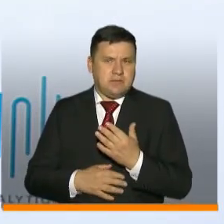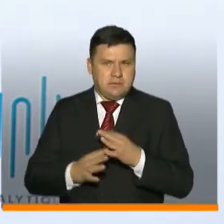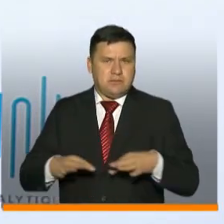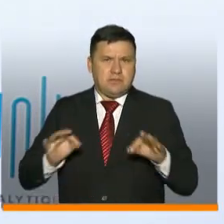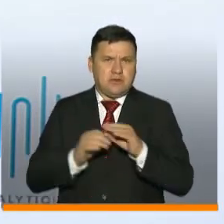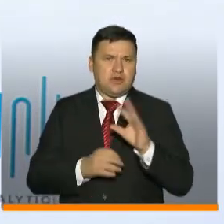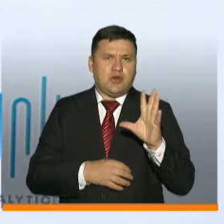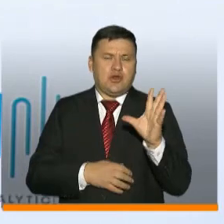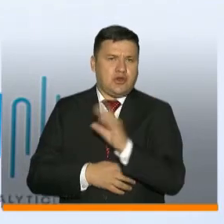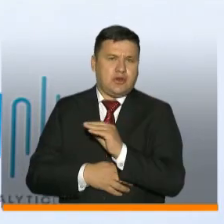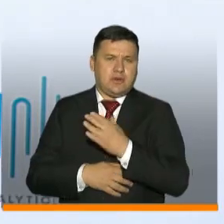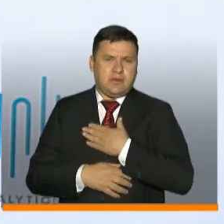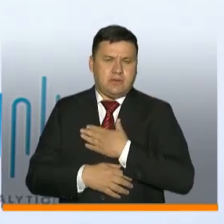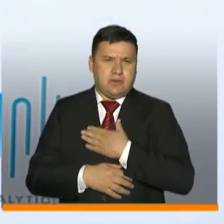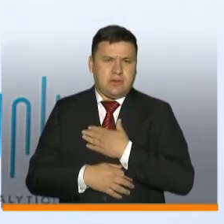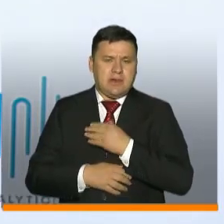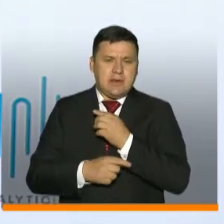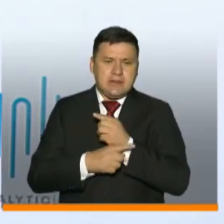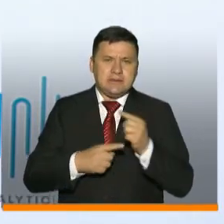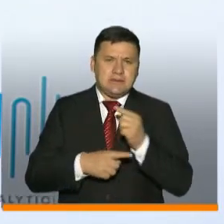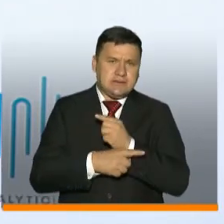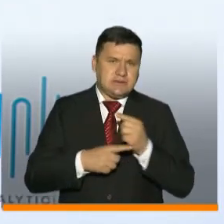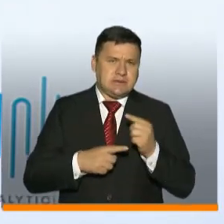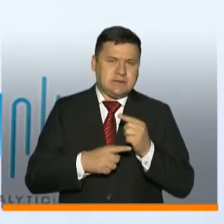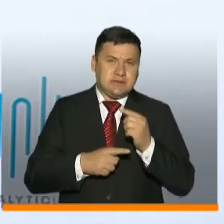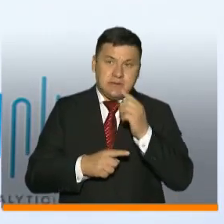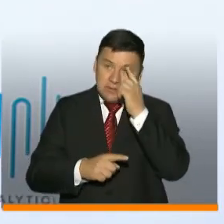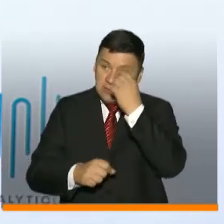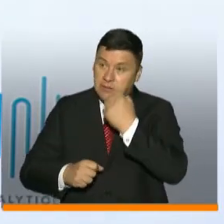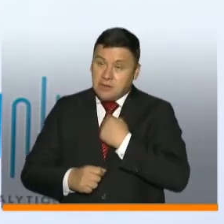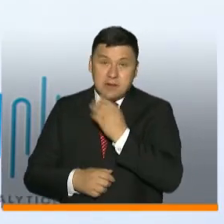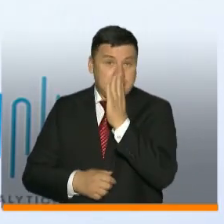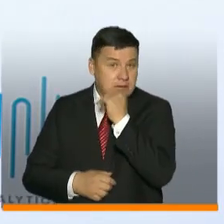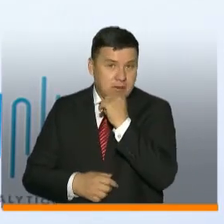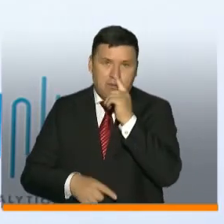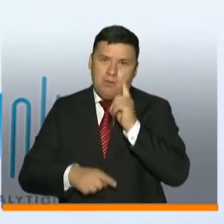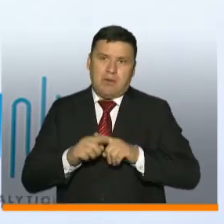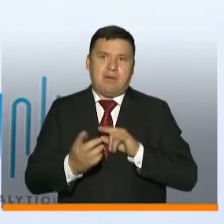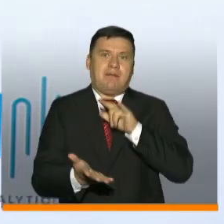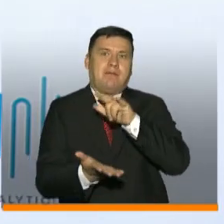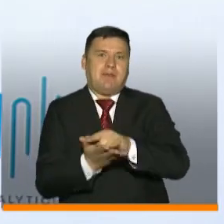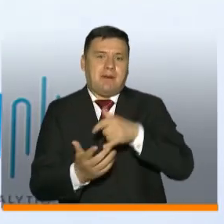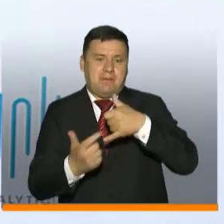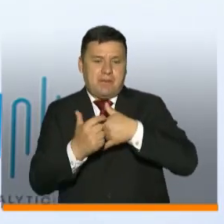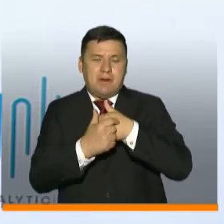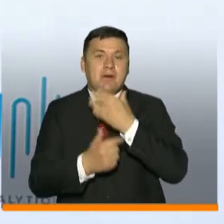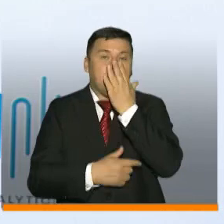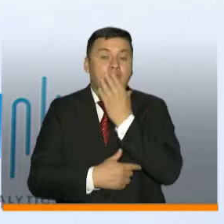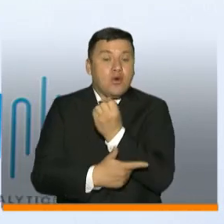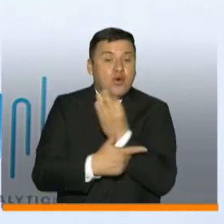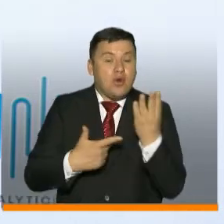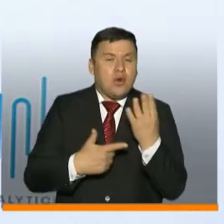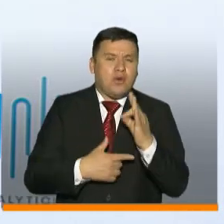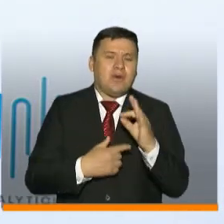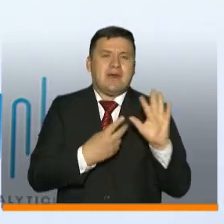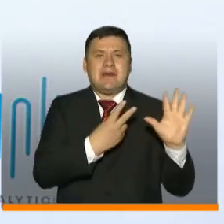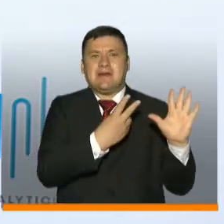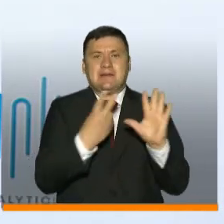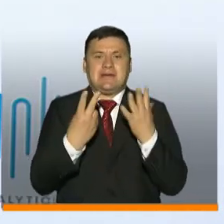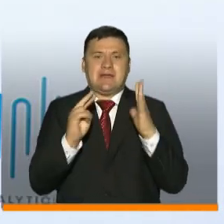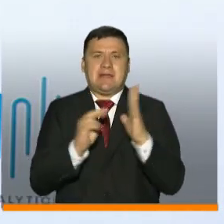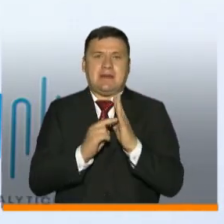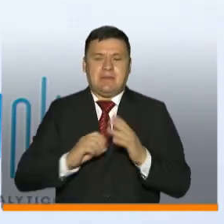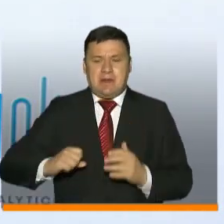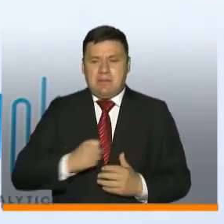renuente, todas las semanas sin las fuerzas militares no hubiéramos llegado a ese número maravilloso de 770.000